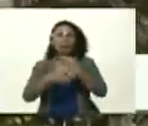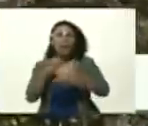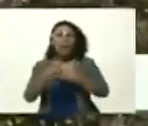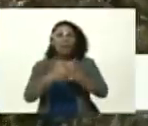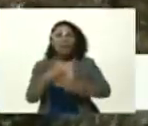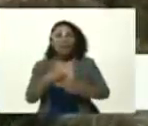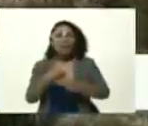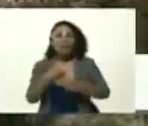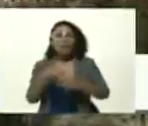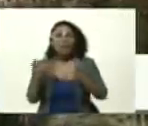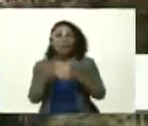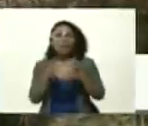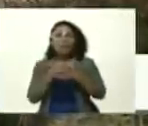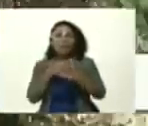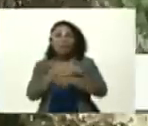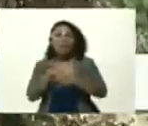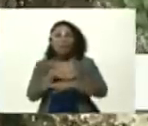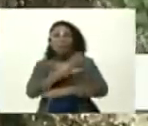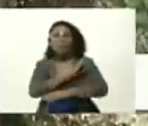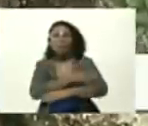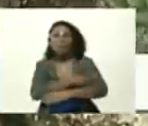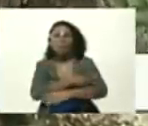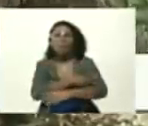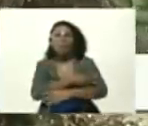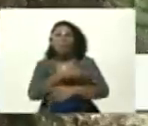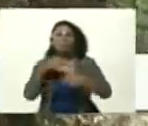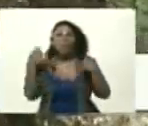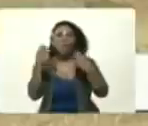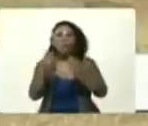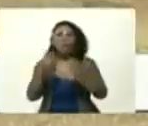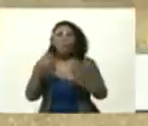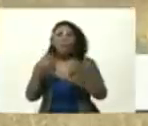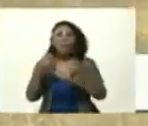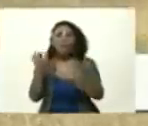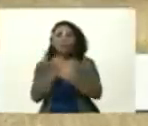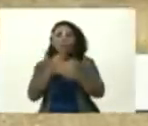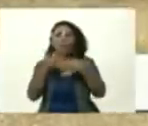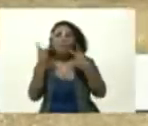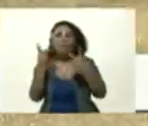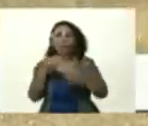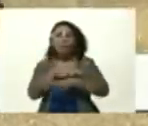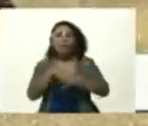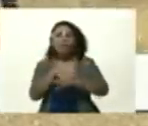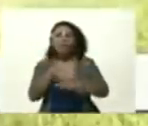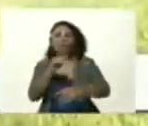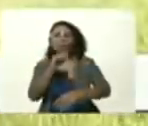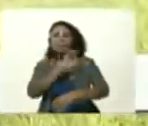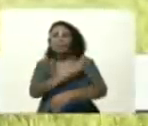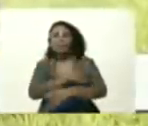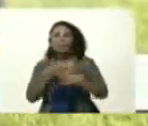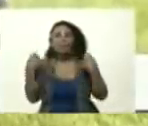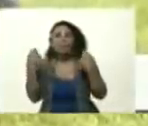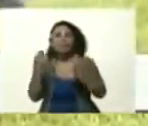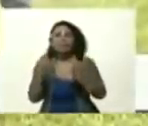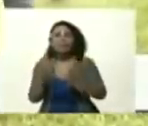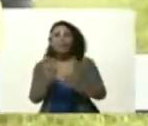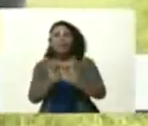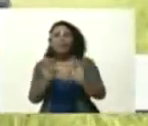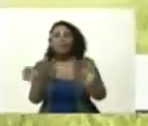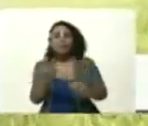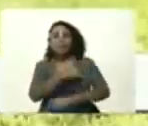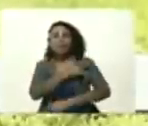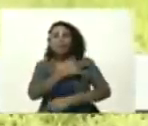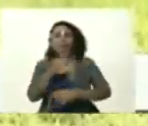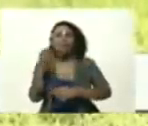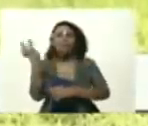los equipos del Ministerio del Poder Popular para las Obras Públicas, los equipos del Ministerio del Poder Popular para la Educación Universitaria, Venezuela